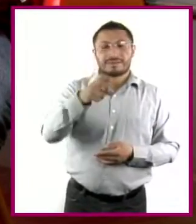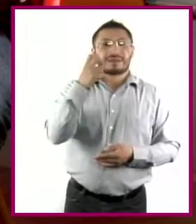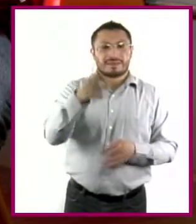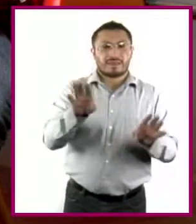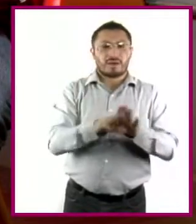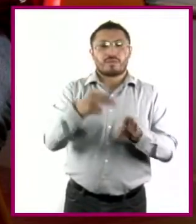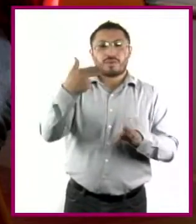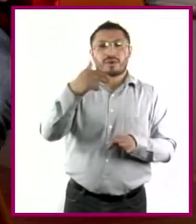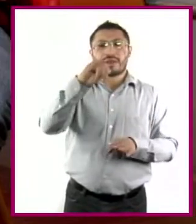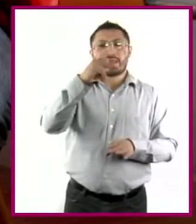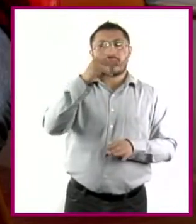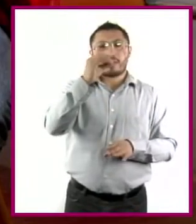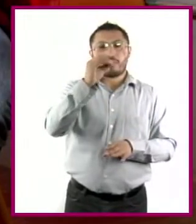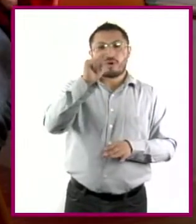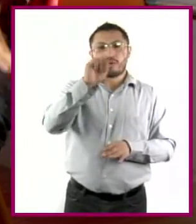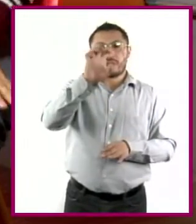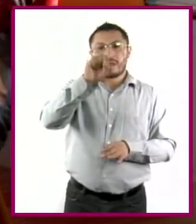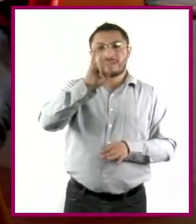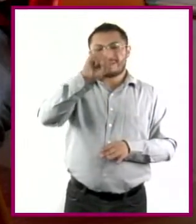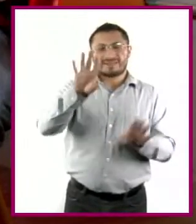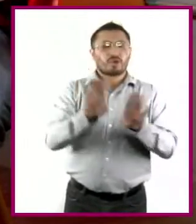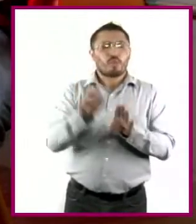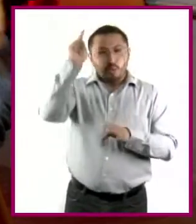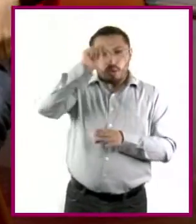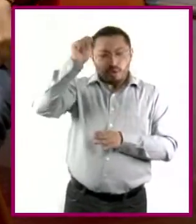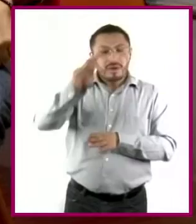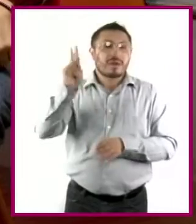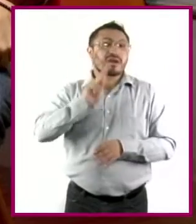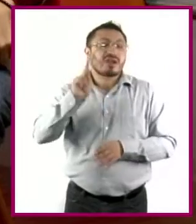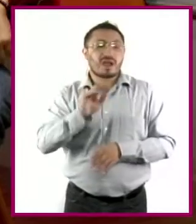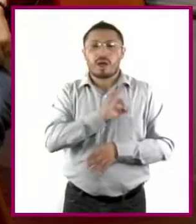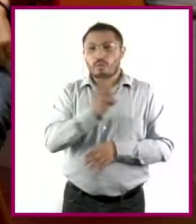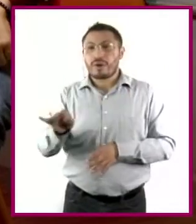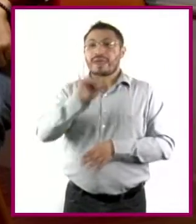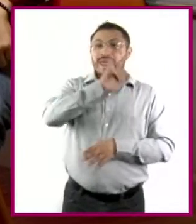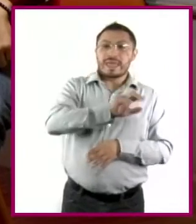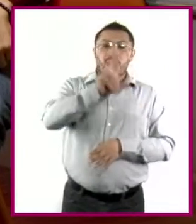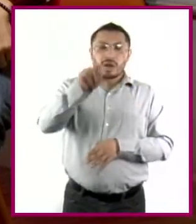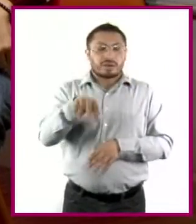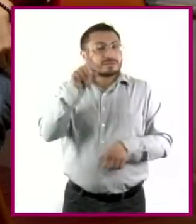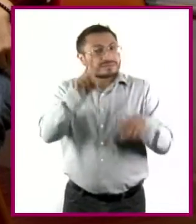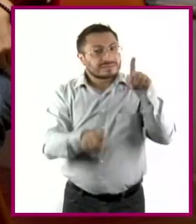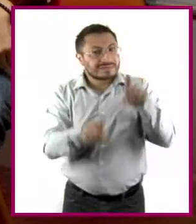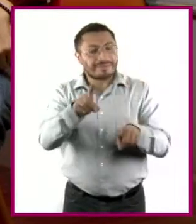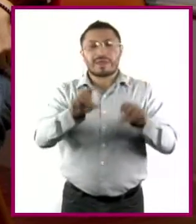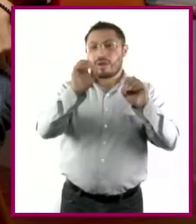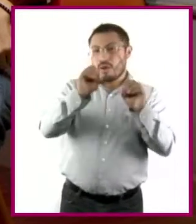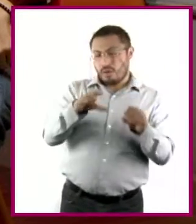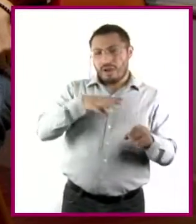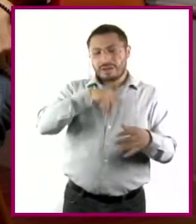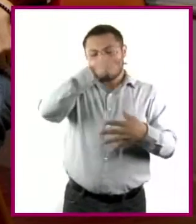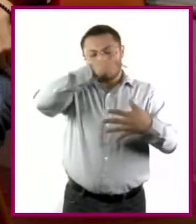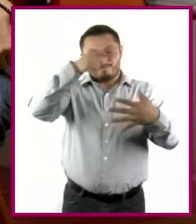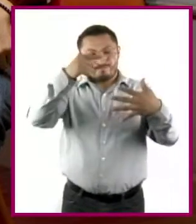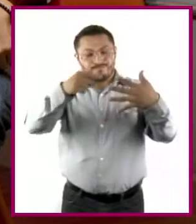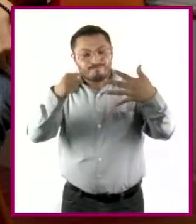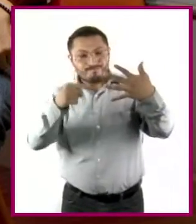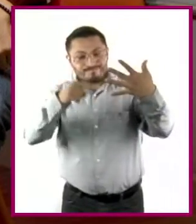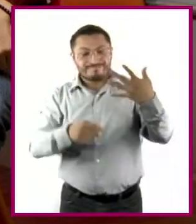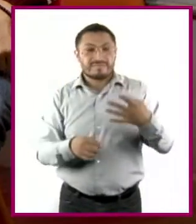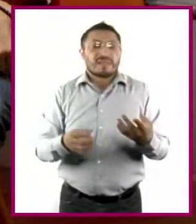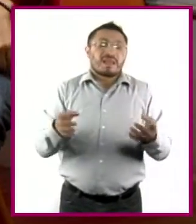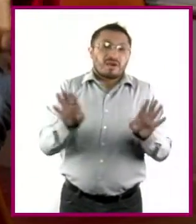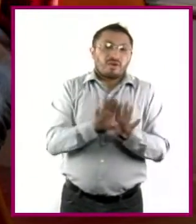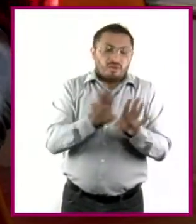hipótesis comprobada. O no, también puede ser que no se compruebe. O que tenga variantes o condicionantes que la hagan